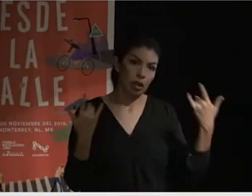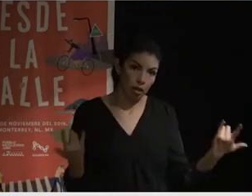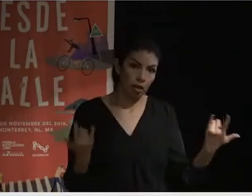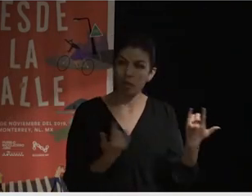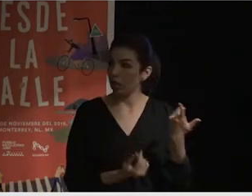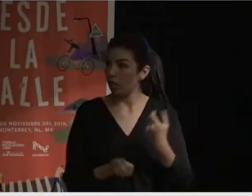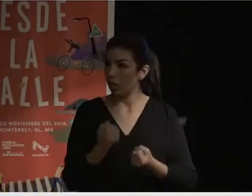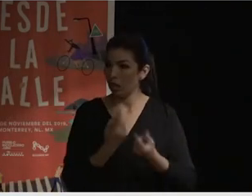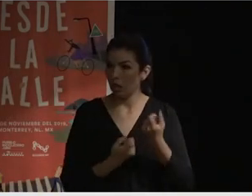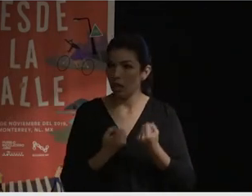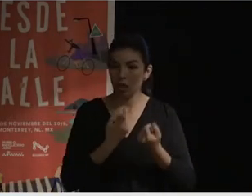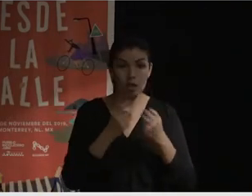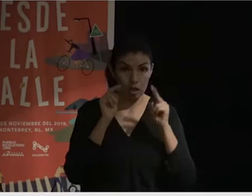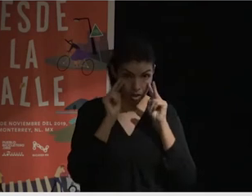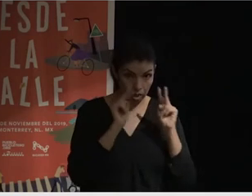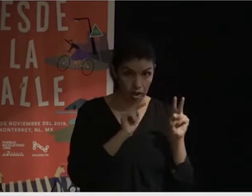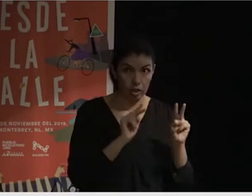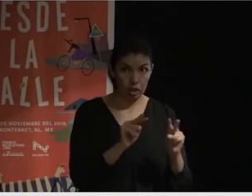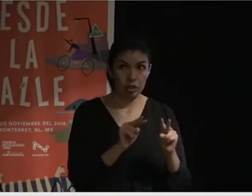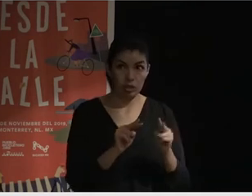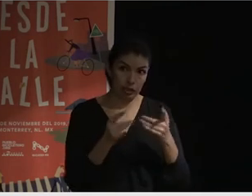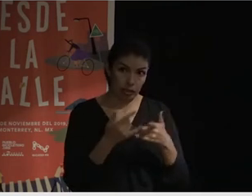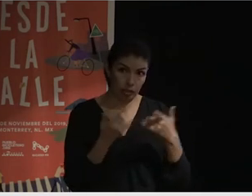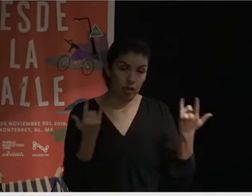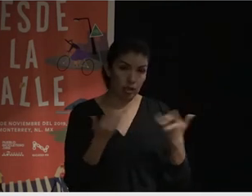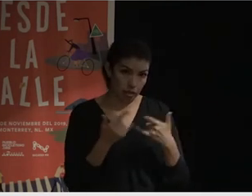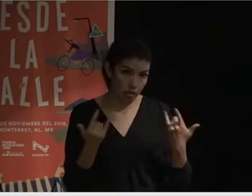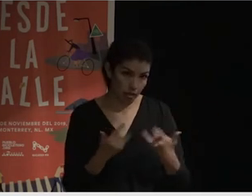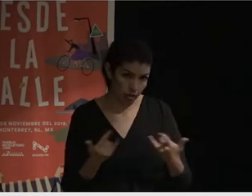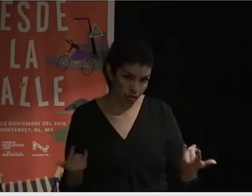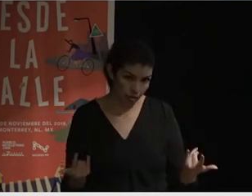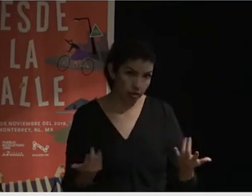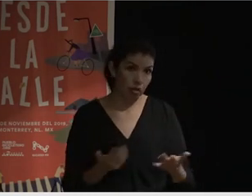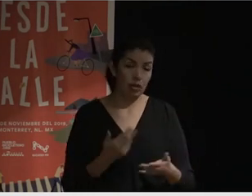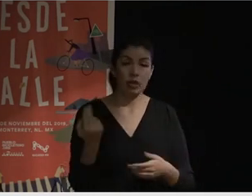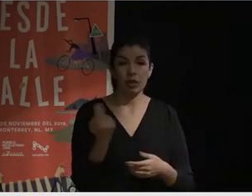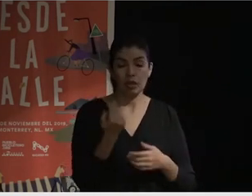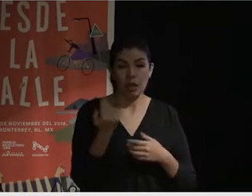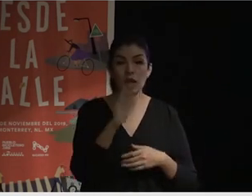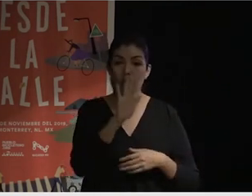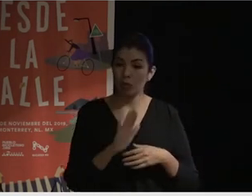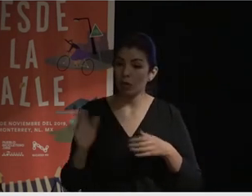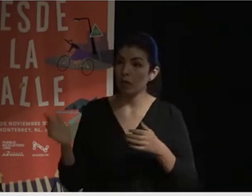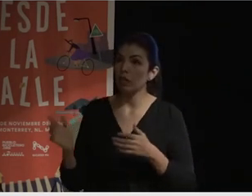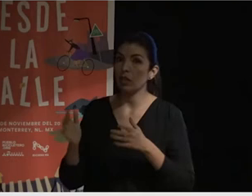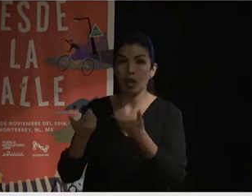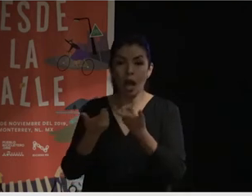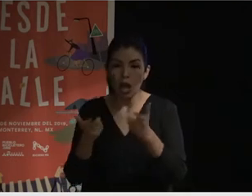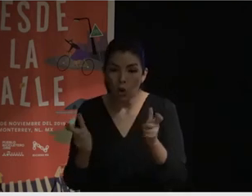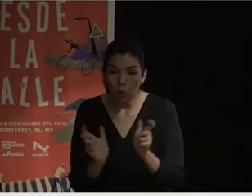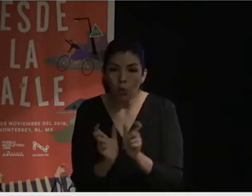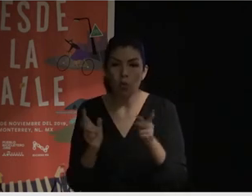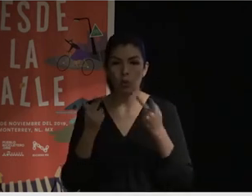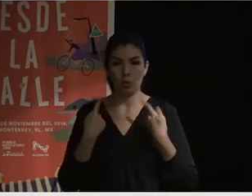sectores populares contra la gentrificación, pues es a través de los movimientos sociales, o sea, no hay de otra, ¿no? A mí me parece, o al menos la experiencia en América Latina